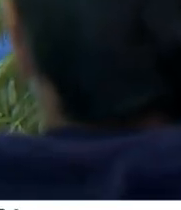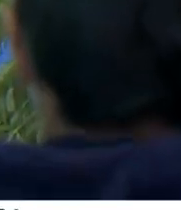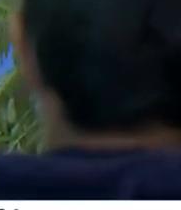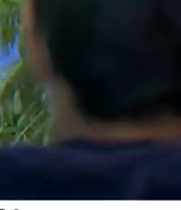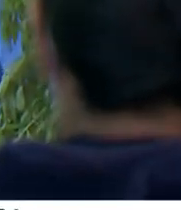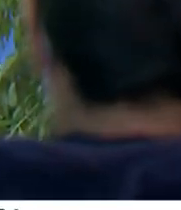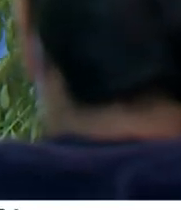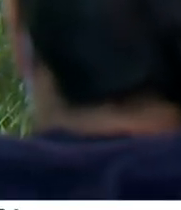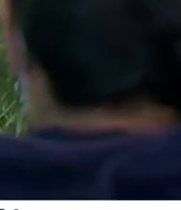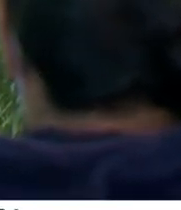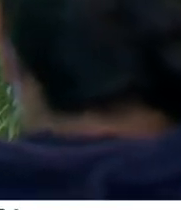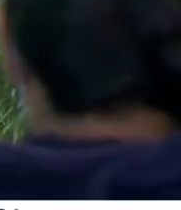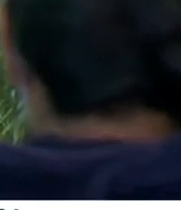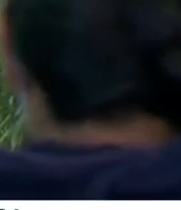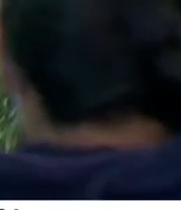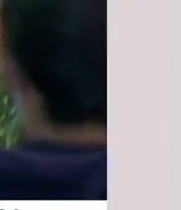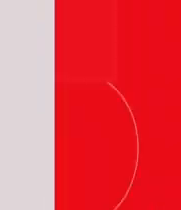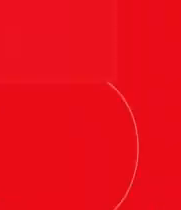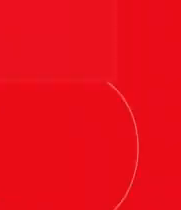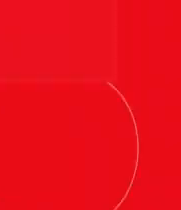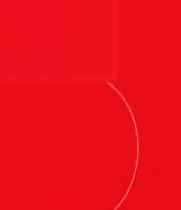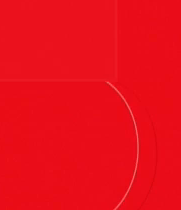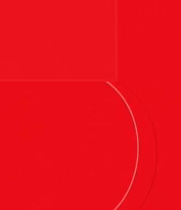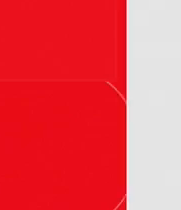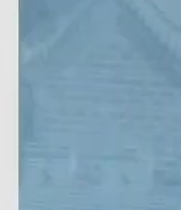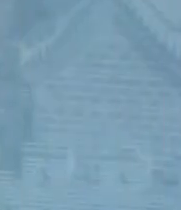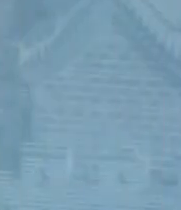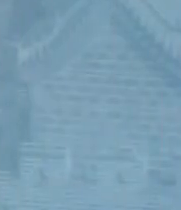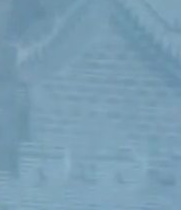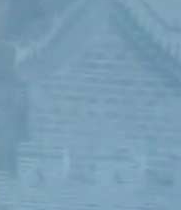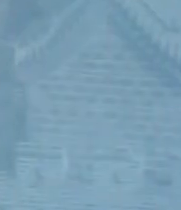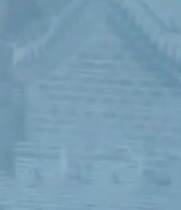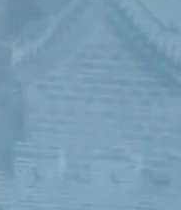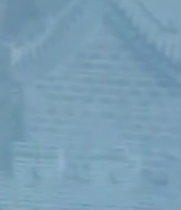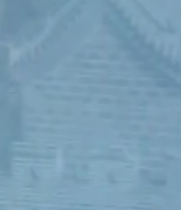ámbito laboral presentada por el gobierno del presidente Boric. En esto, puntualmente, es este